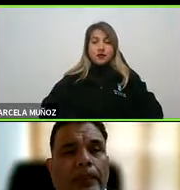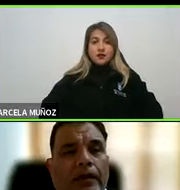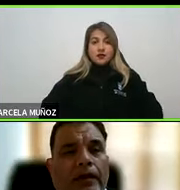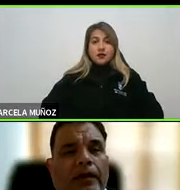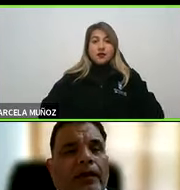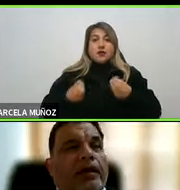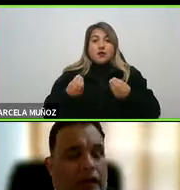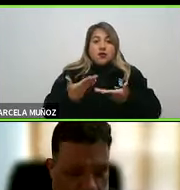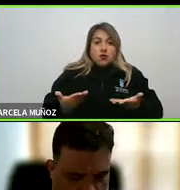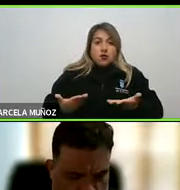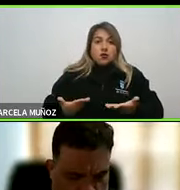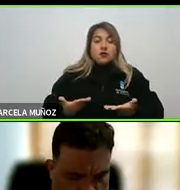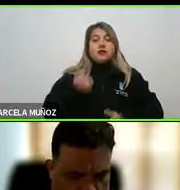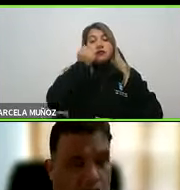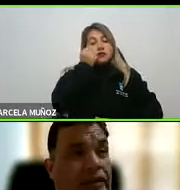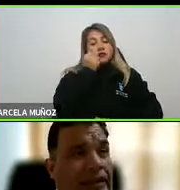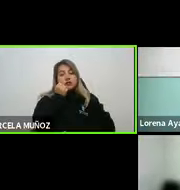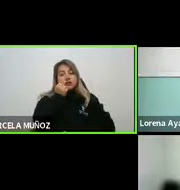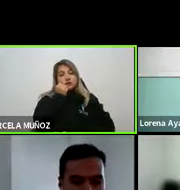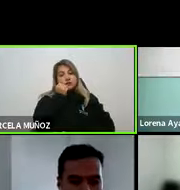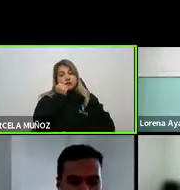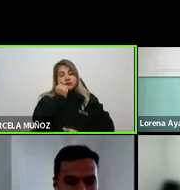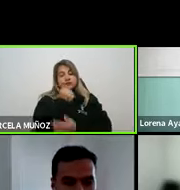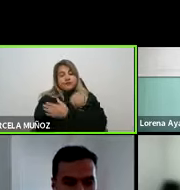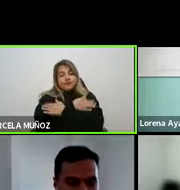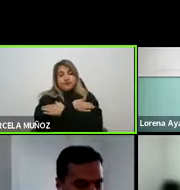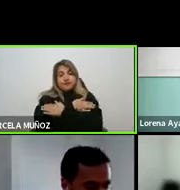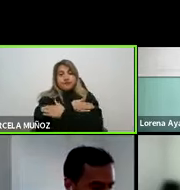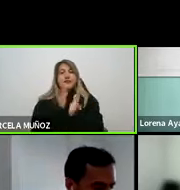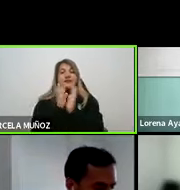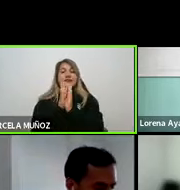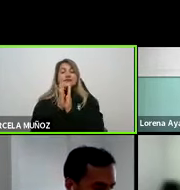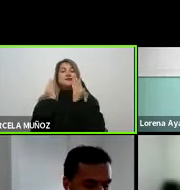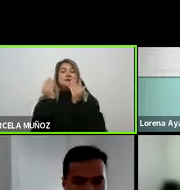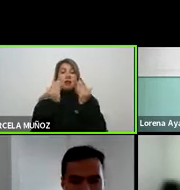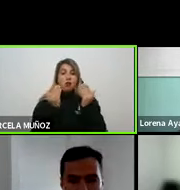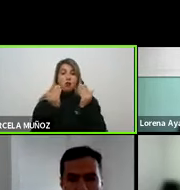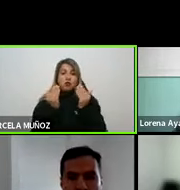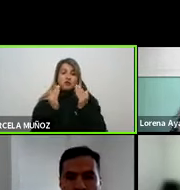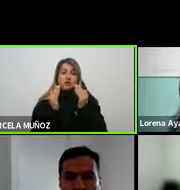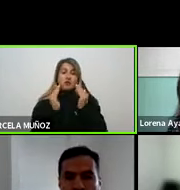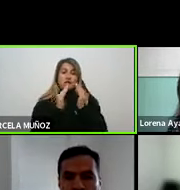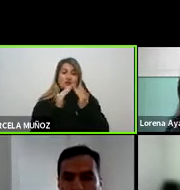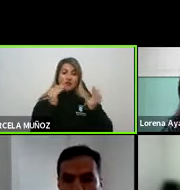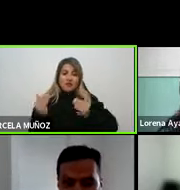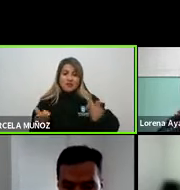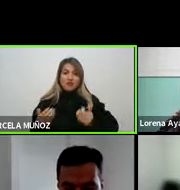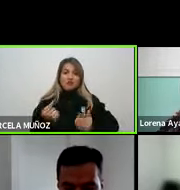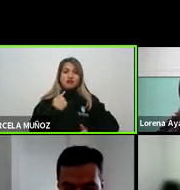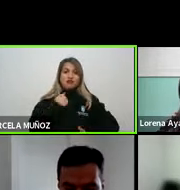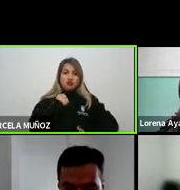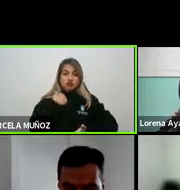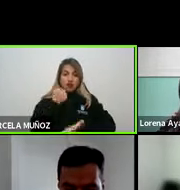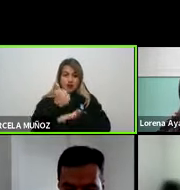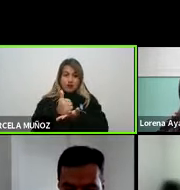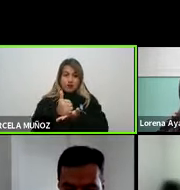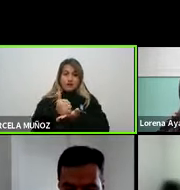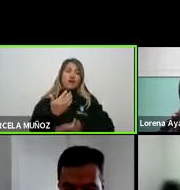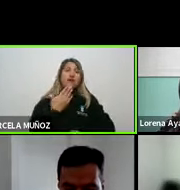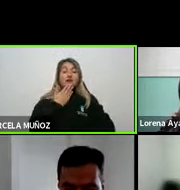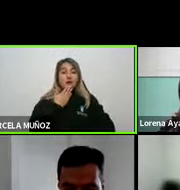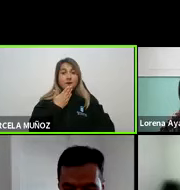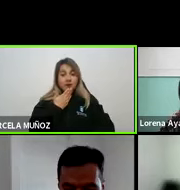Obviamente, mandarle un cariñoso saludo a la y los vecinos afectados, alcaldesa. Y